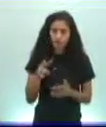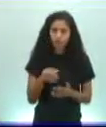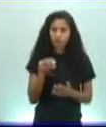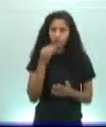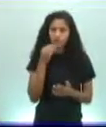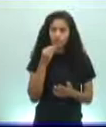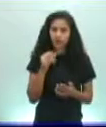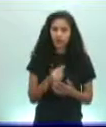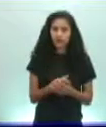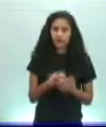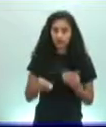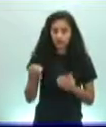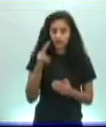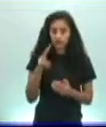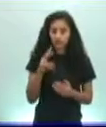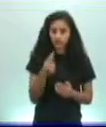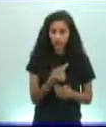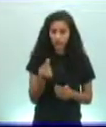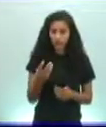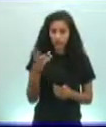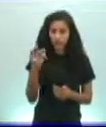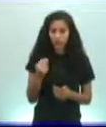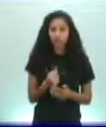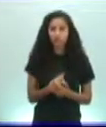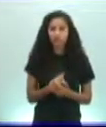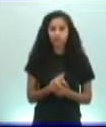cuadrada de cada uno de sus factores.